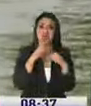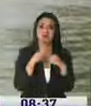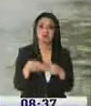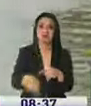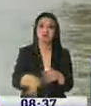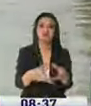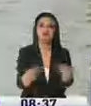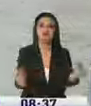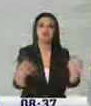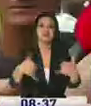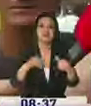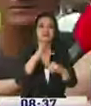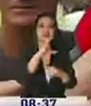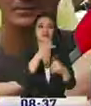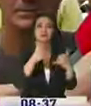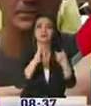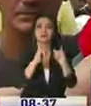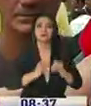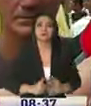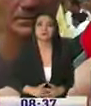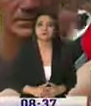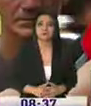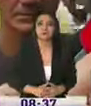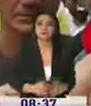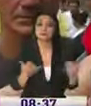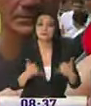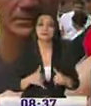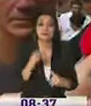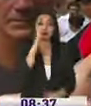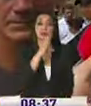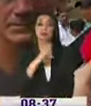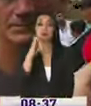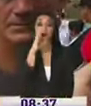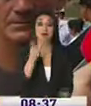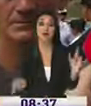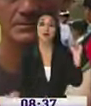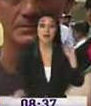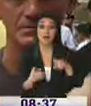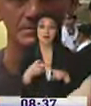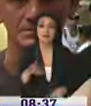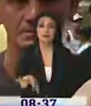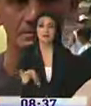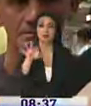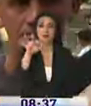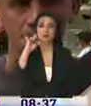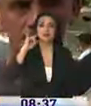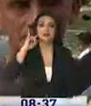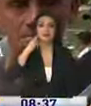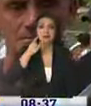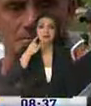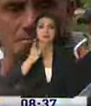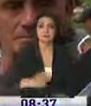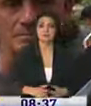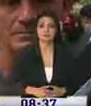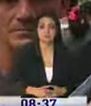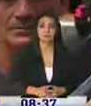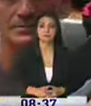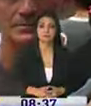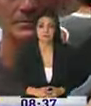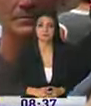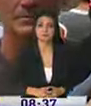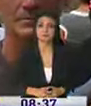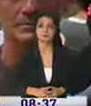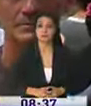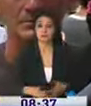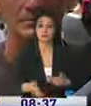continúa desaparecido. Tenemos que continuar la búsqueda hasta poder llegar con el cuerpo de la otra niña.